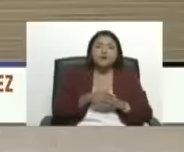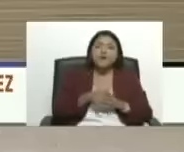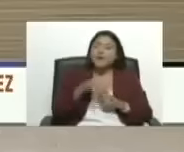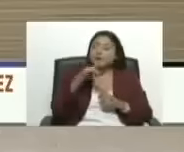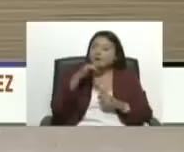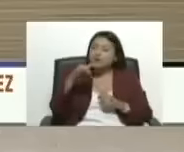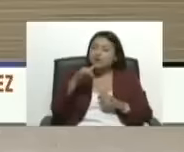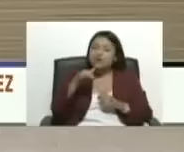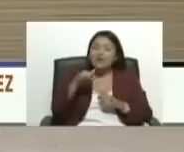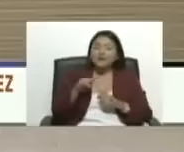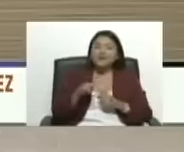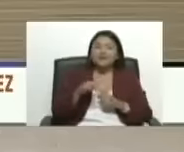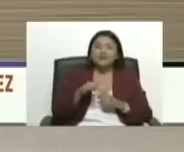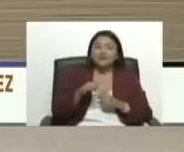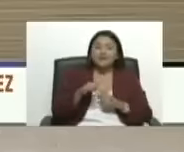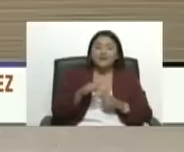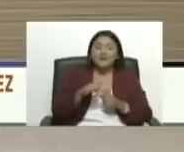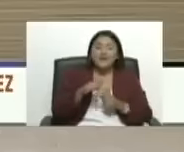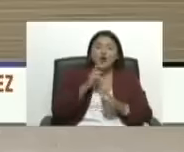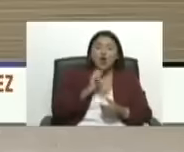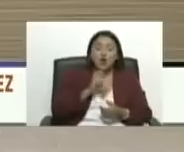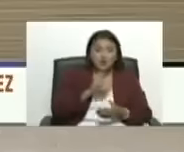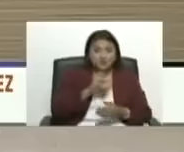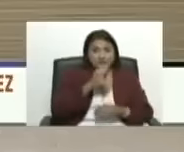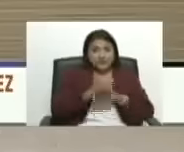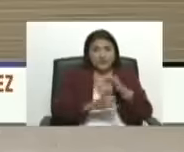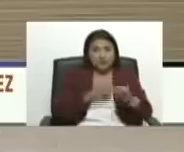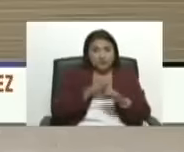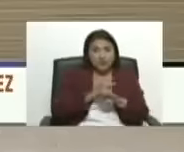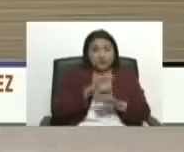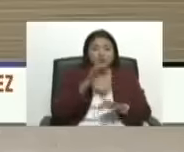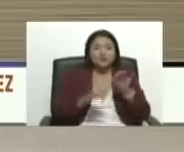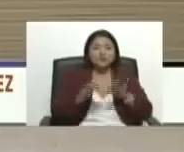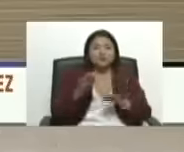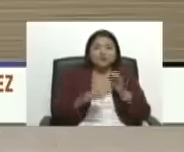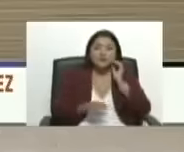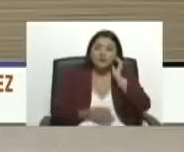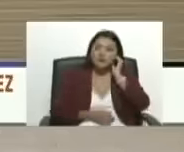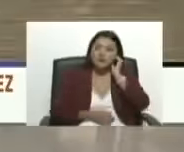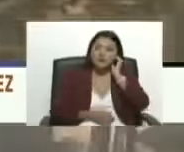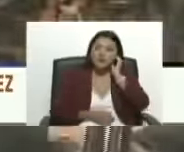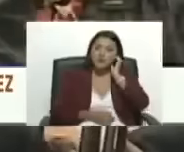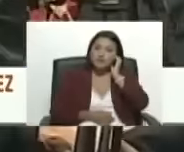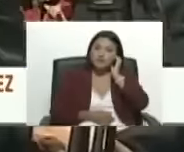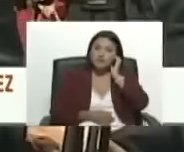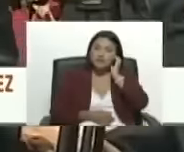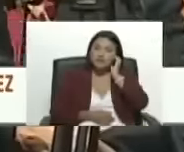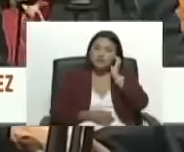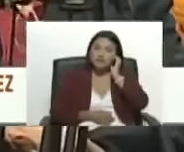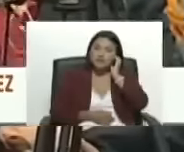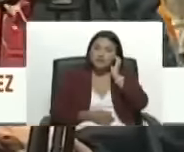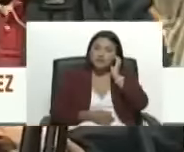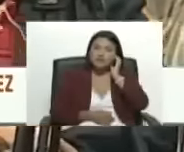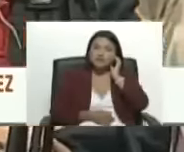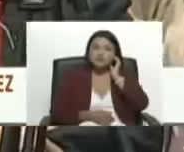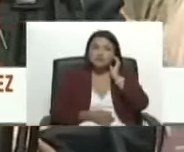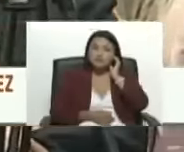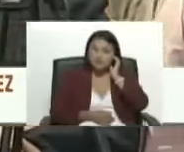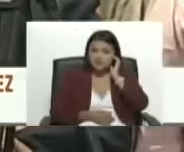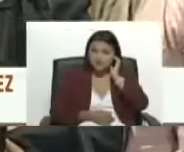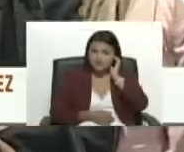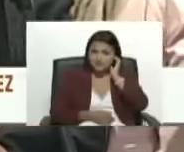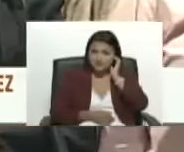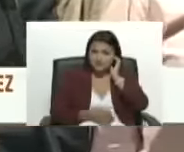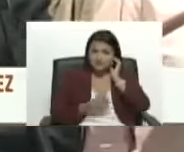la Corte Internacional de Justicia. Ya ellos prejuzgan. Y tanto prejuzgan que